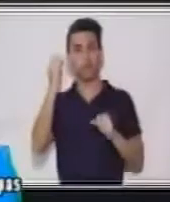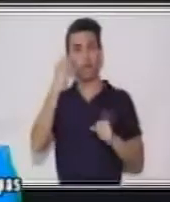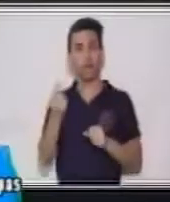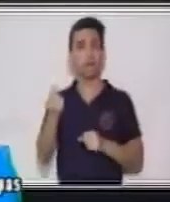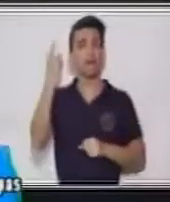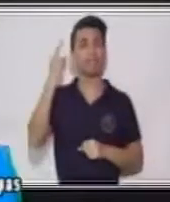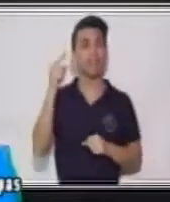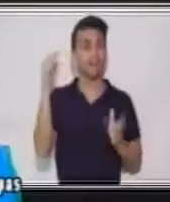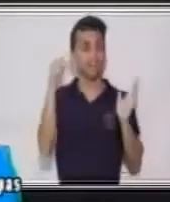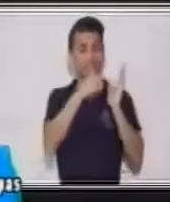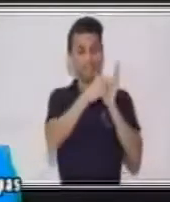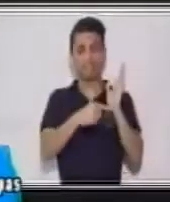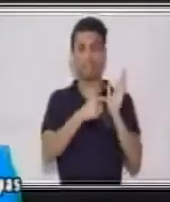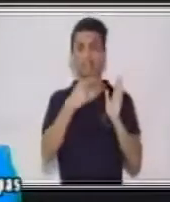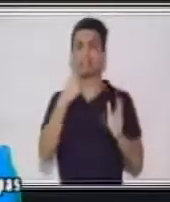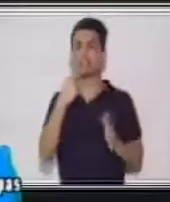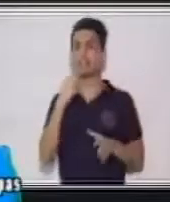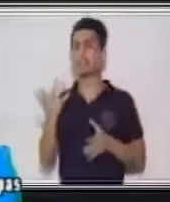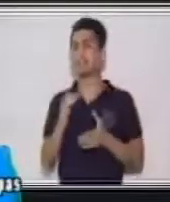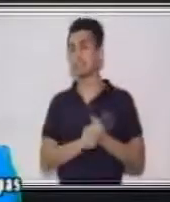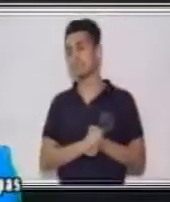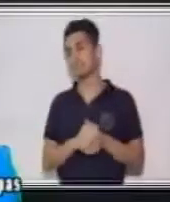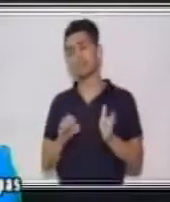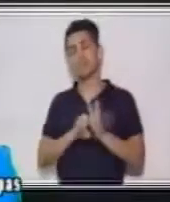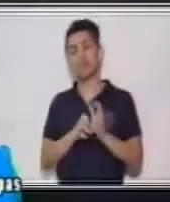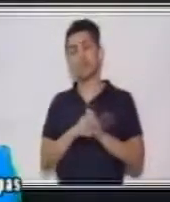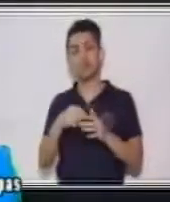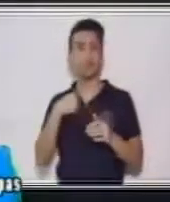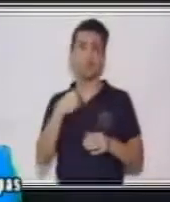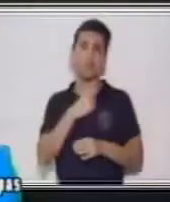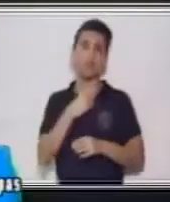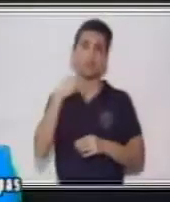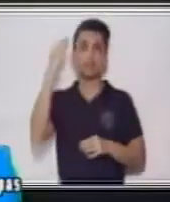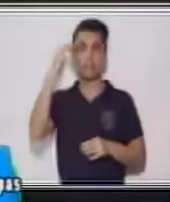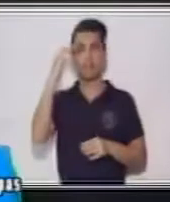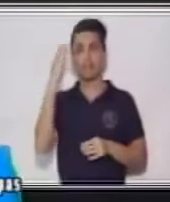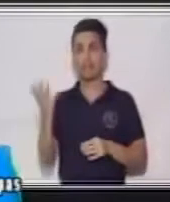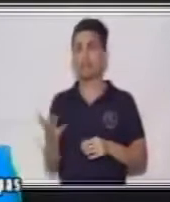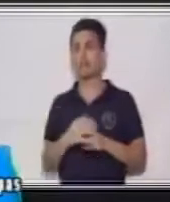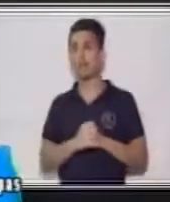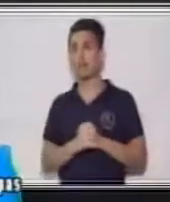contenido. Imagínate que yo quiero saber